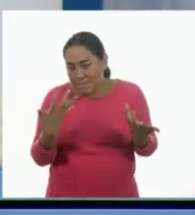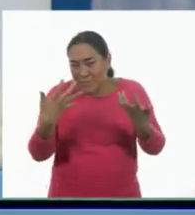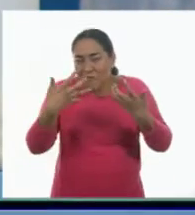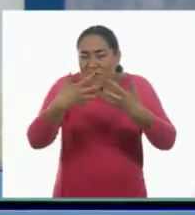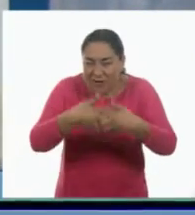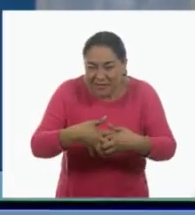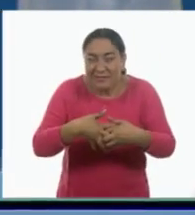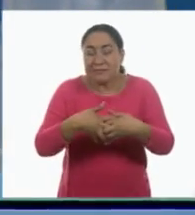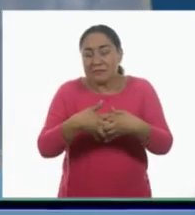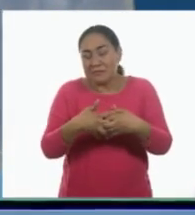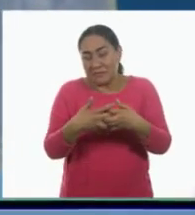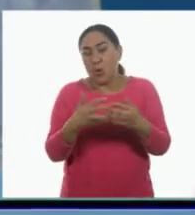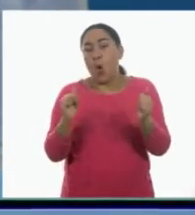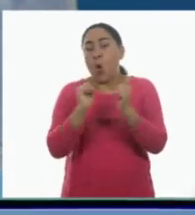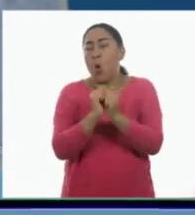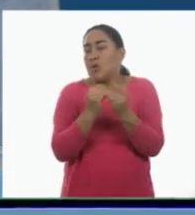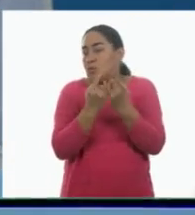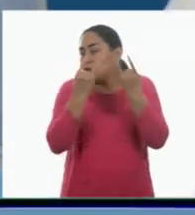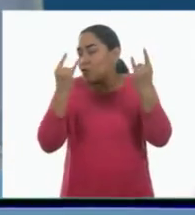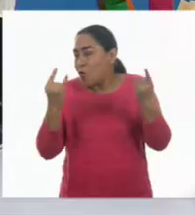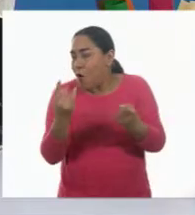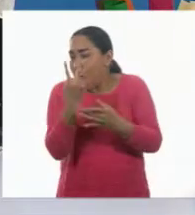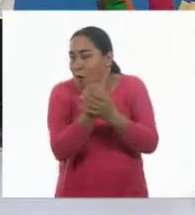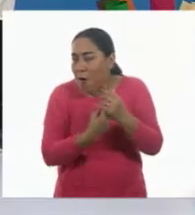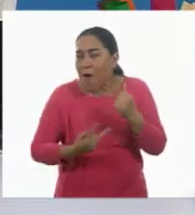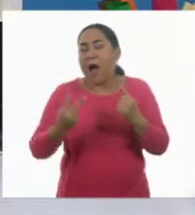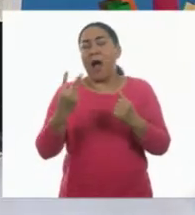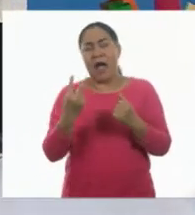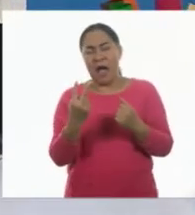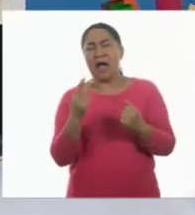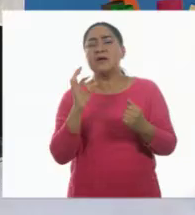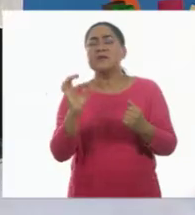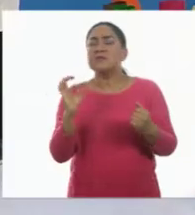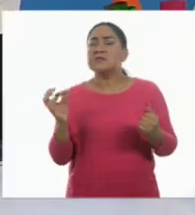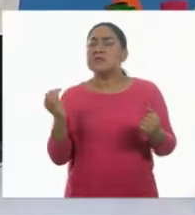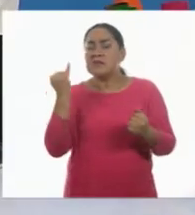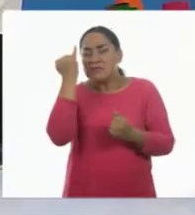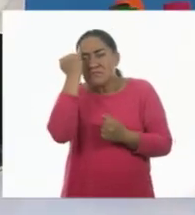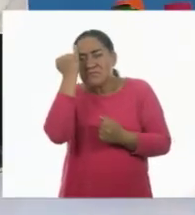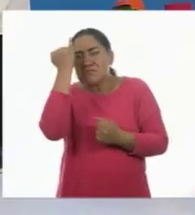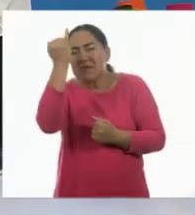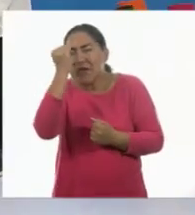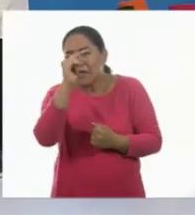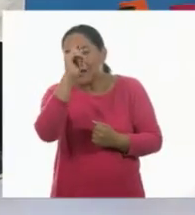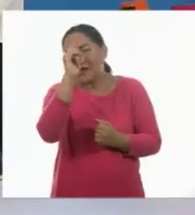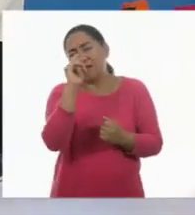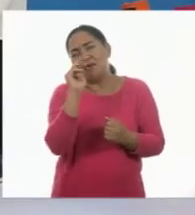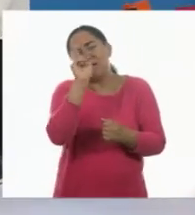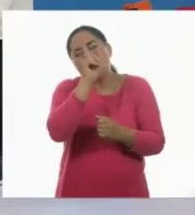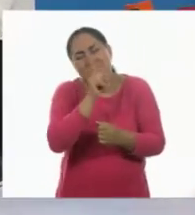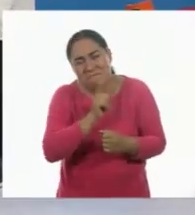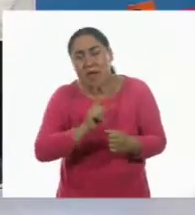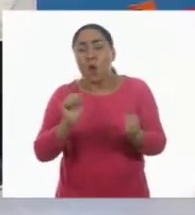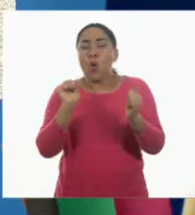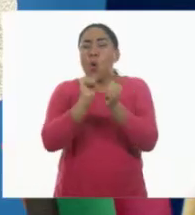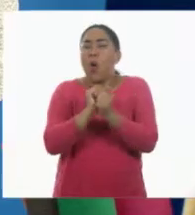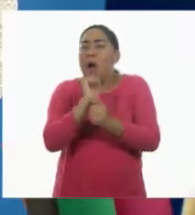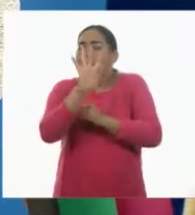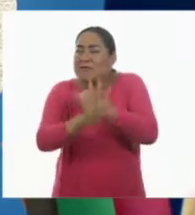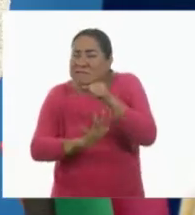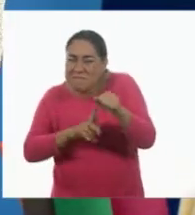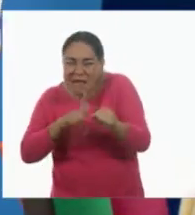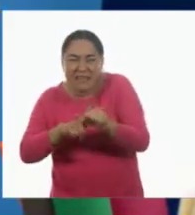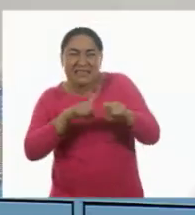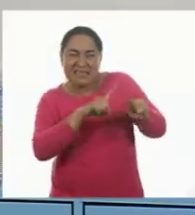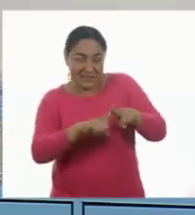también nuestra historia. Vamos a trabajar con seres mitológicos, con seres fusionados, con criaturas. ¿Te